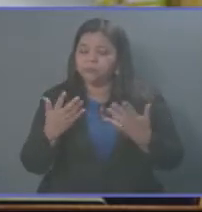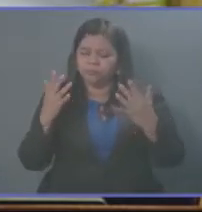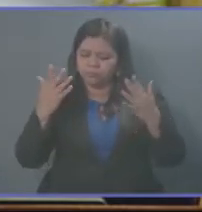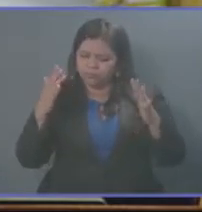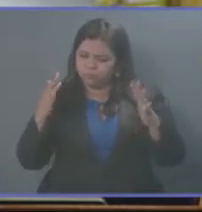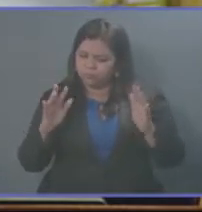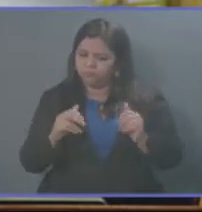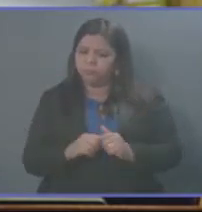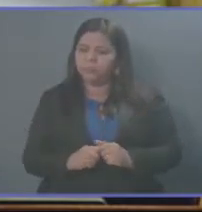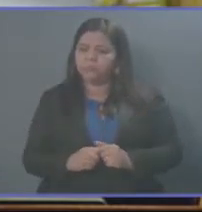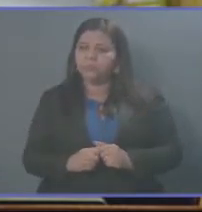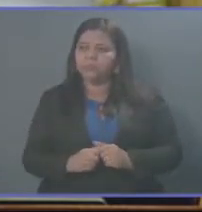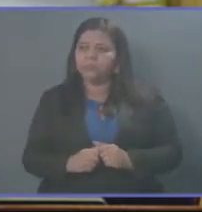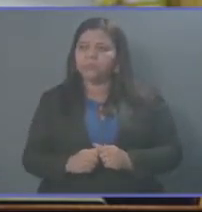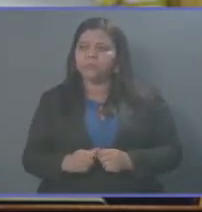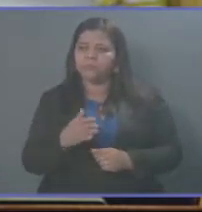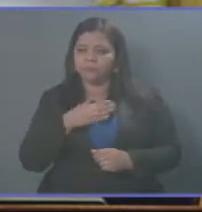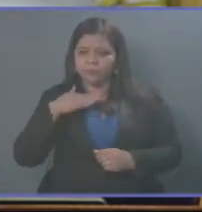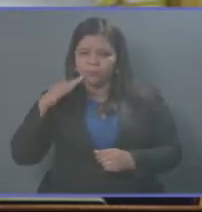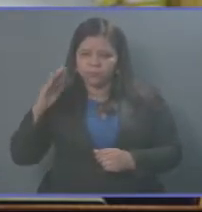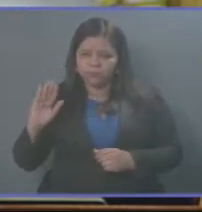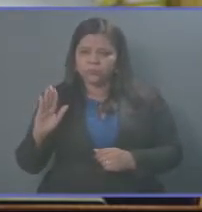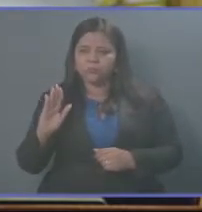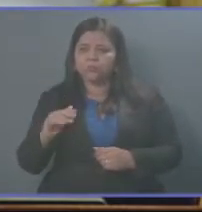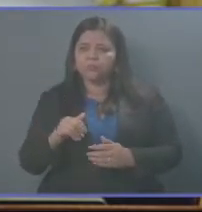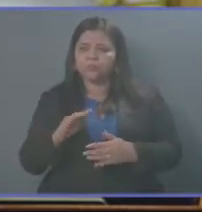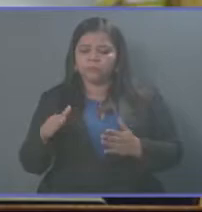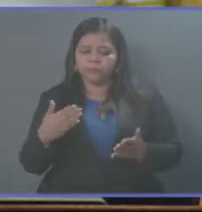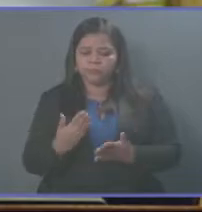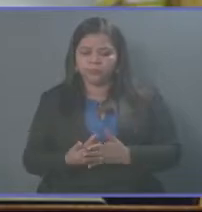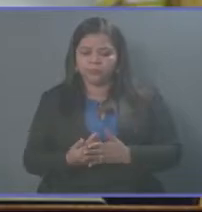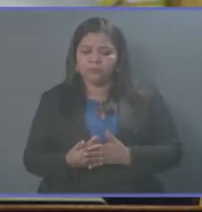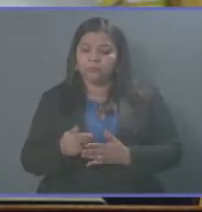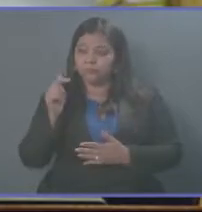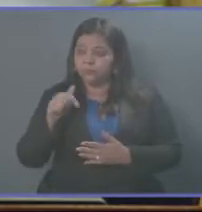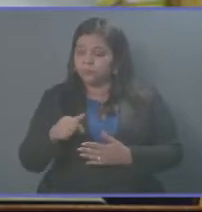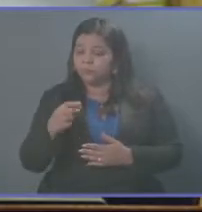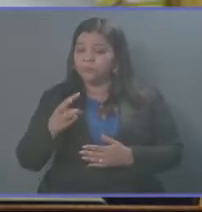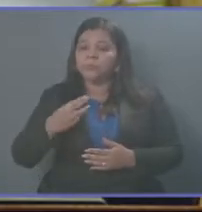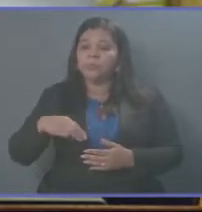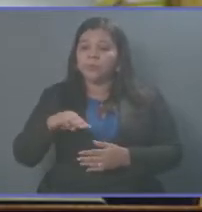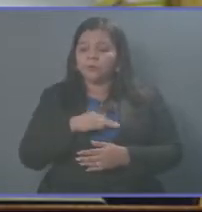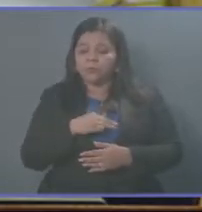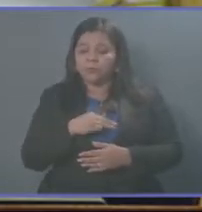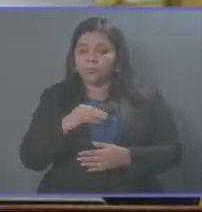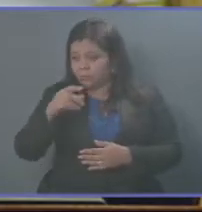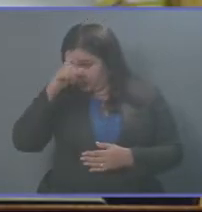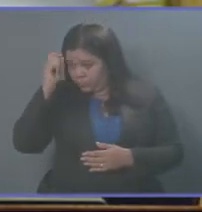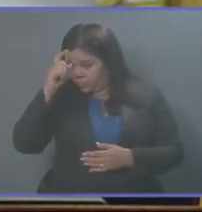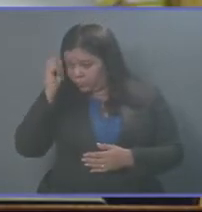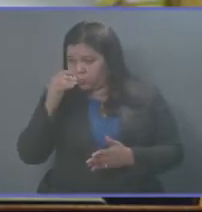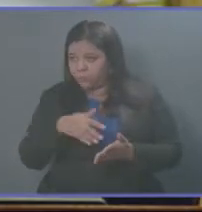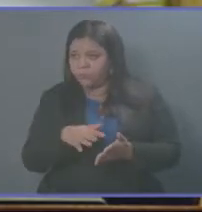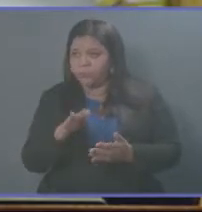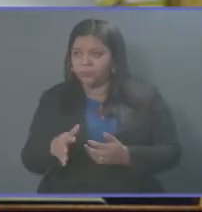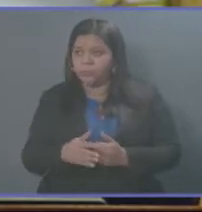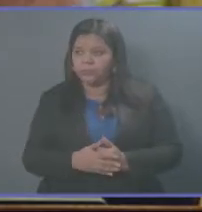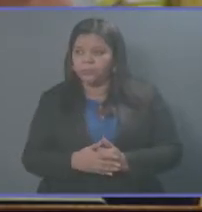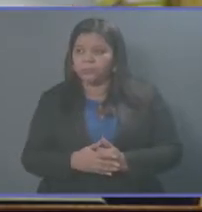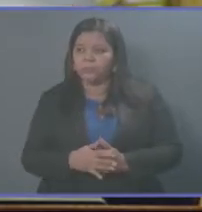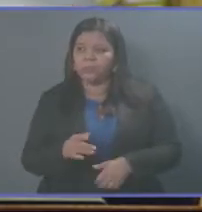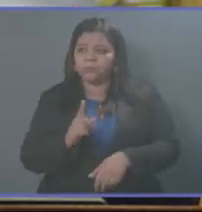aplaudir el compromiso y el anuncio formulado hoy por el ministro de Obras Públicas, que en un